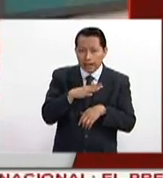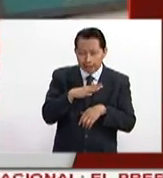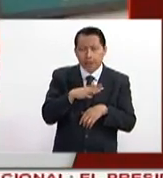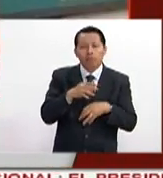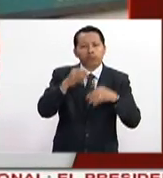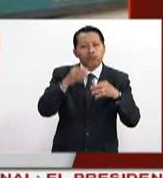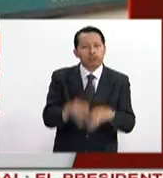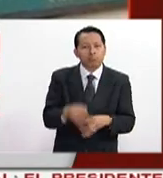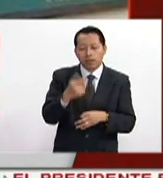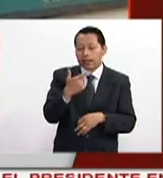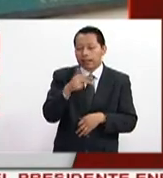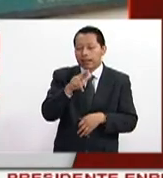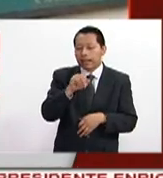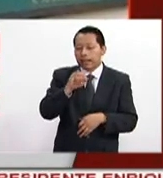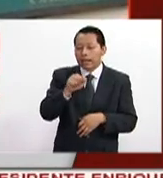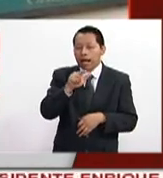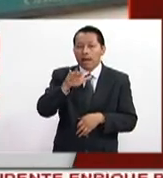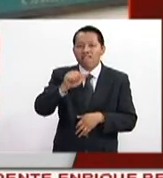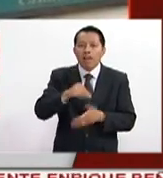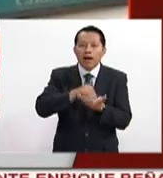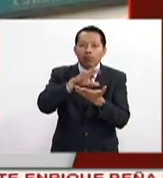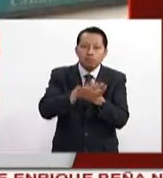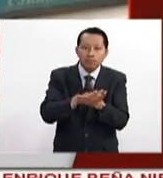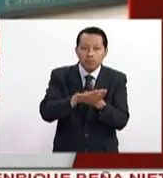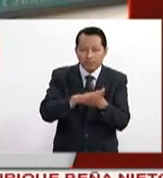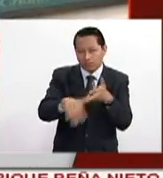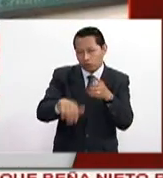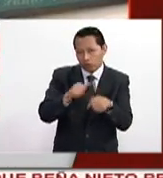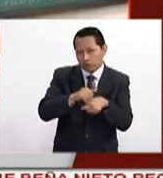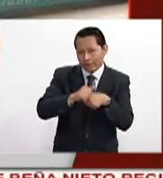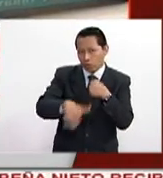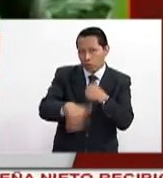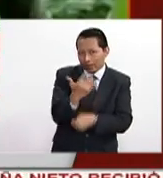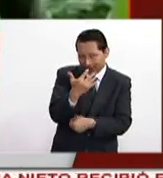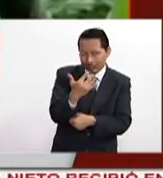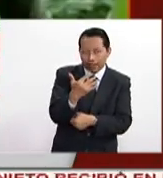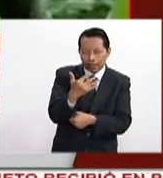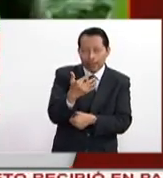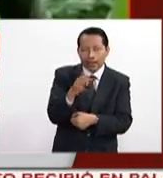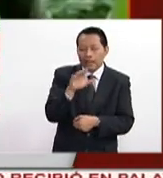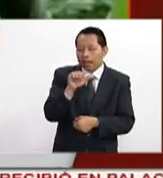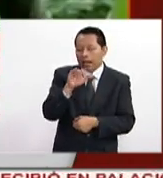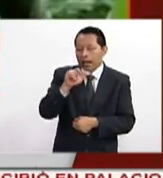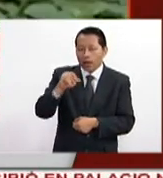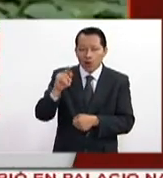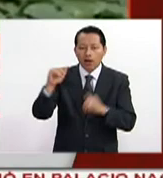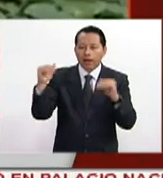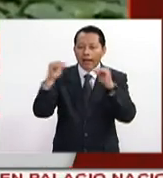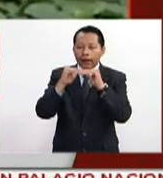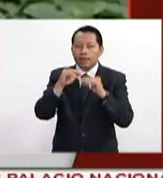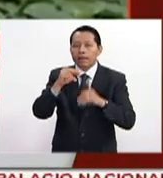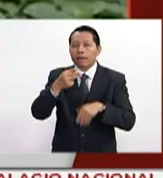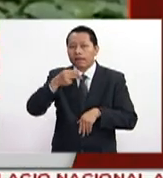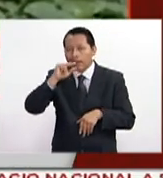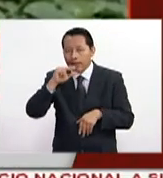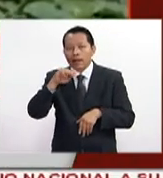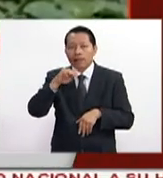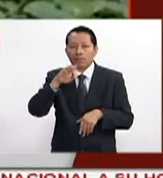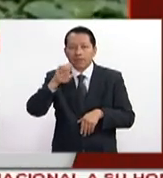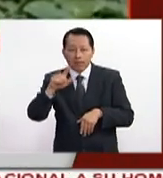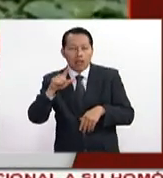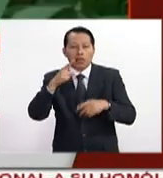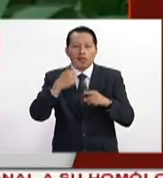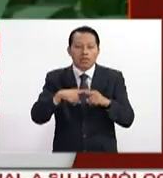parte del Estado mexicano. Es apenas la 15ª denominación. Y esto te pone el cacao a la altura del tequila, a la altura del mezcal, a la altura de